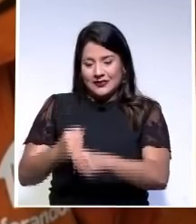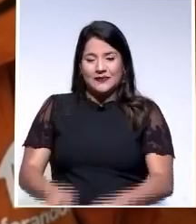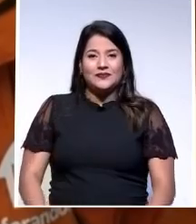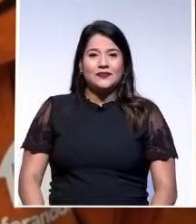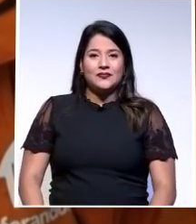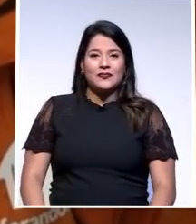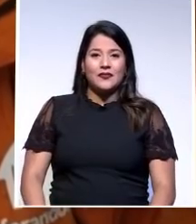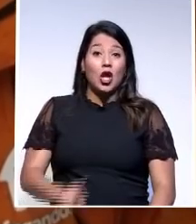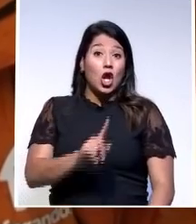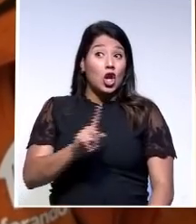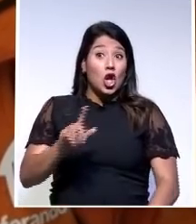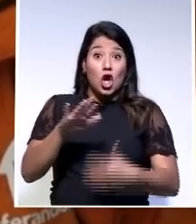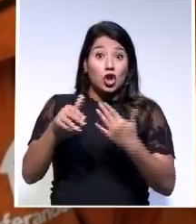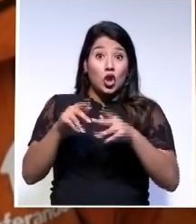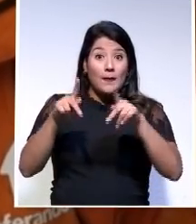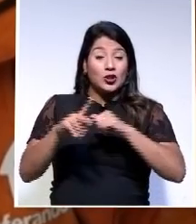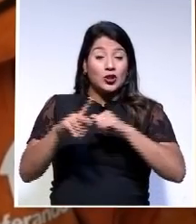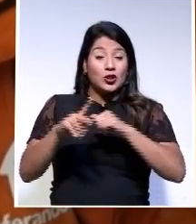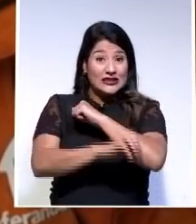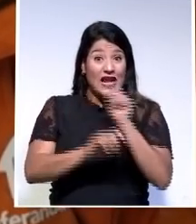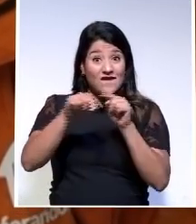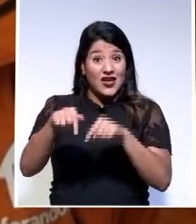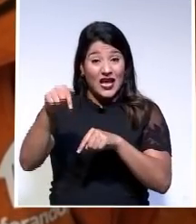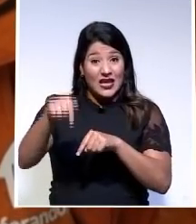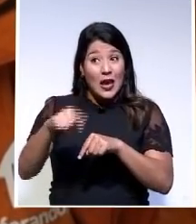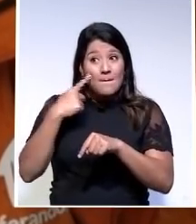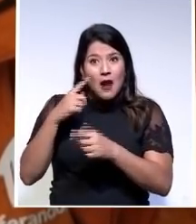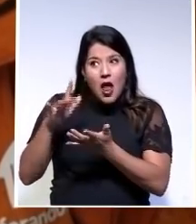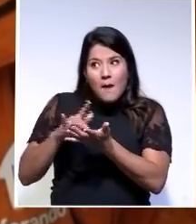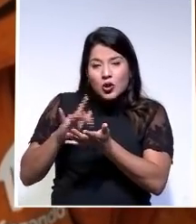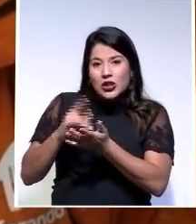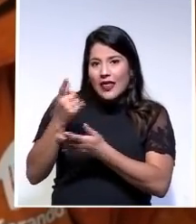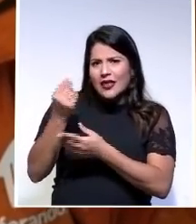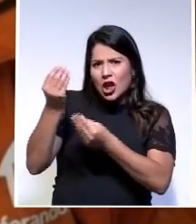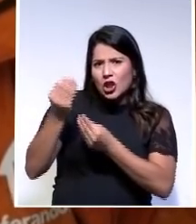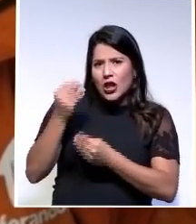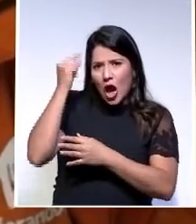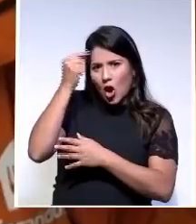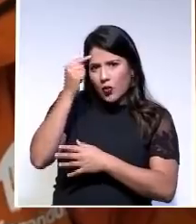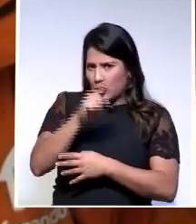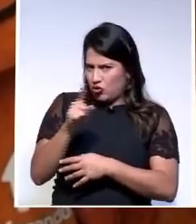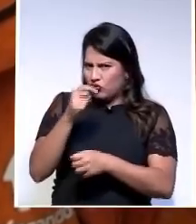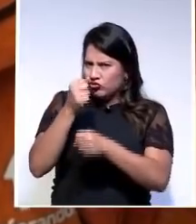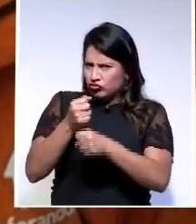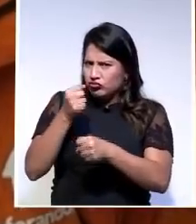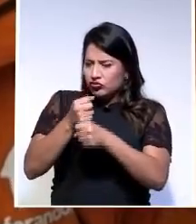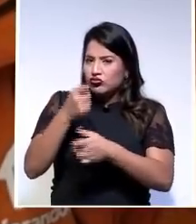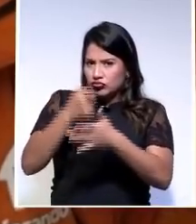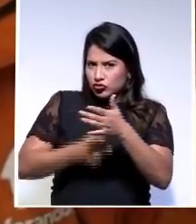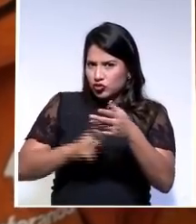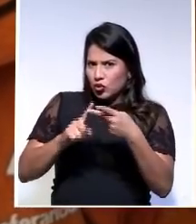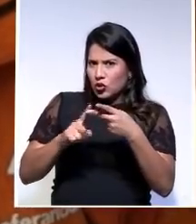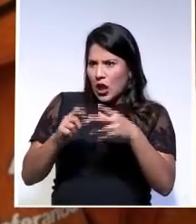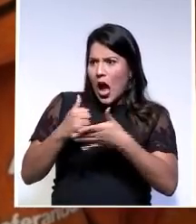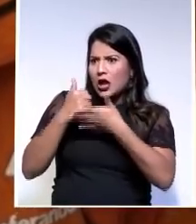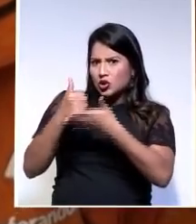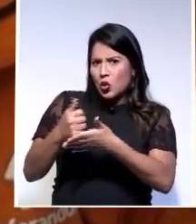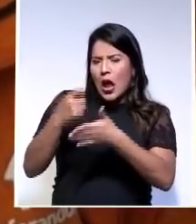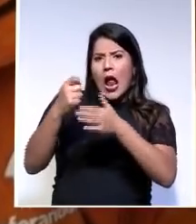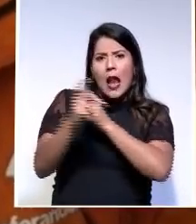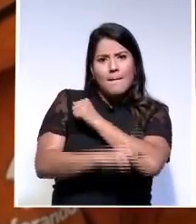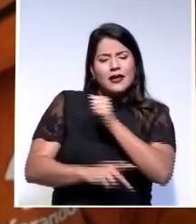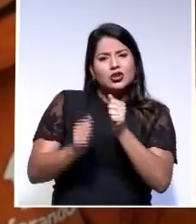No todos los inmigrantes están aquí solo para tomar dinero del gobierno. Hacen un trabajo duro. Aportan al país con impuestos